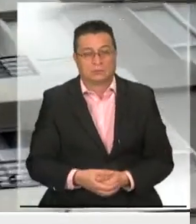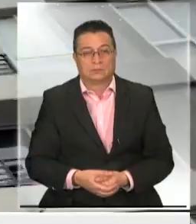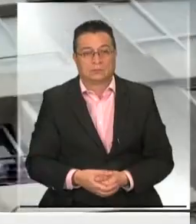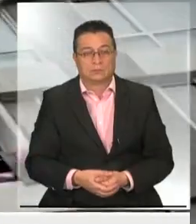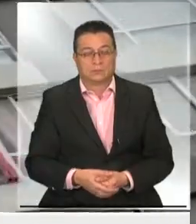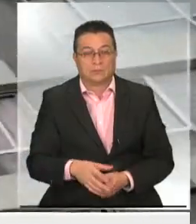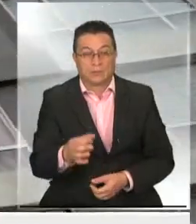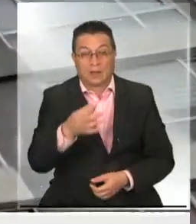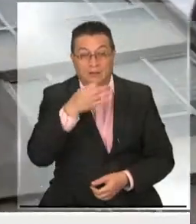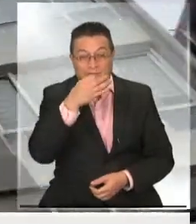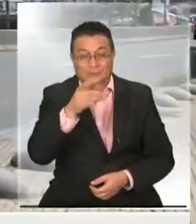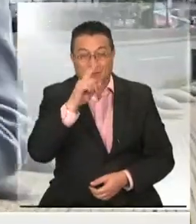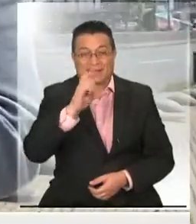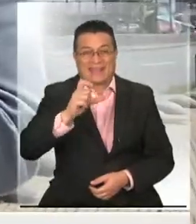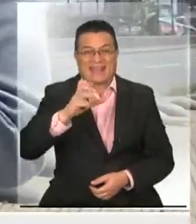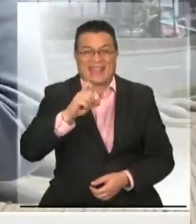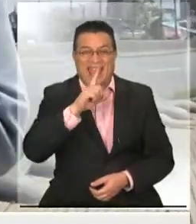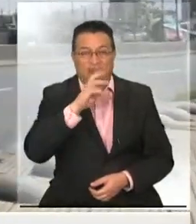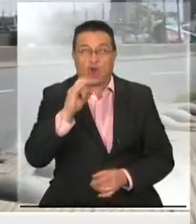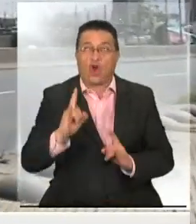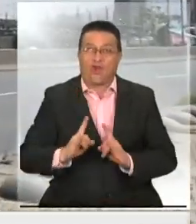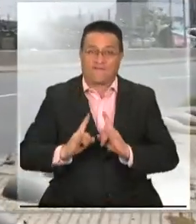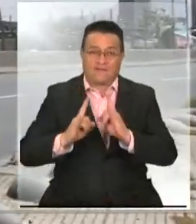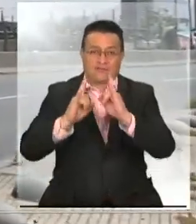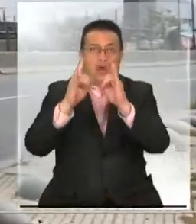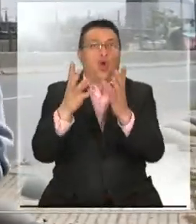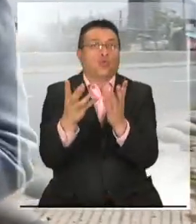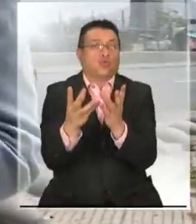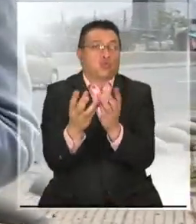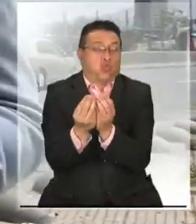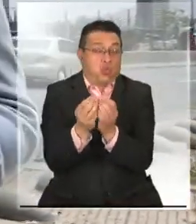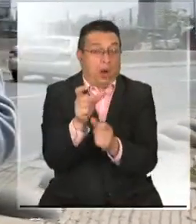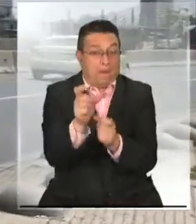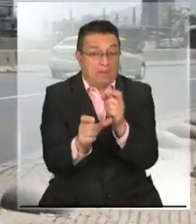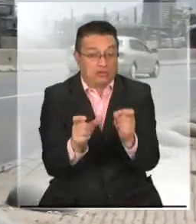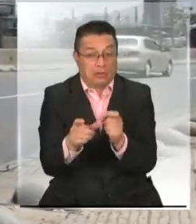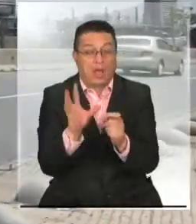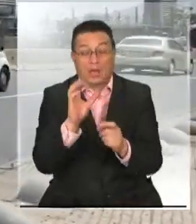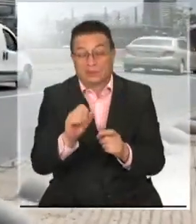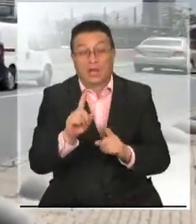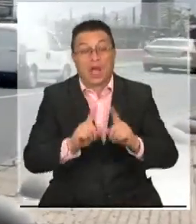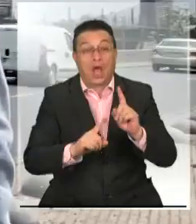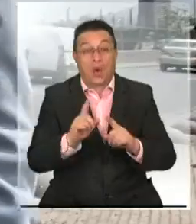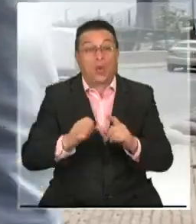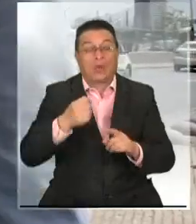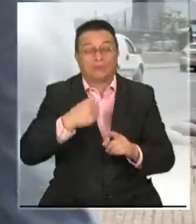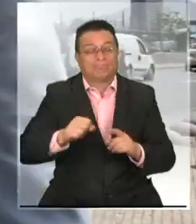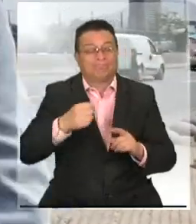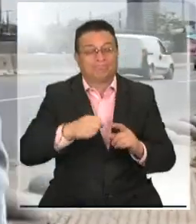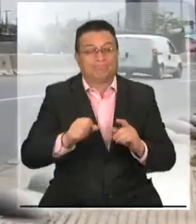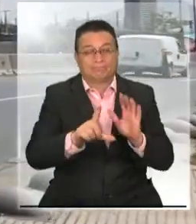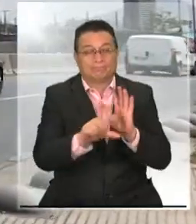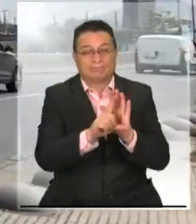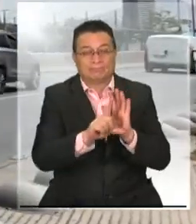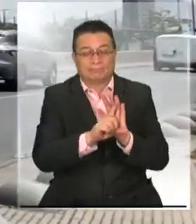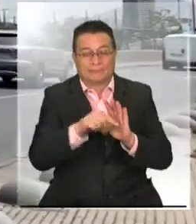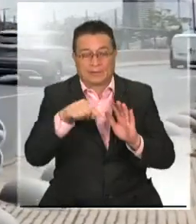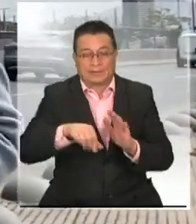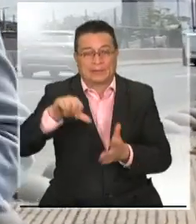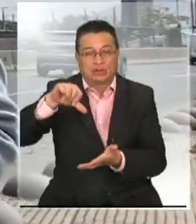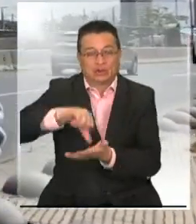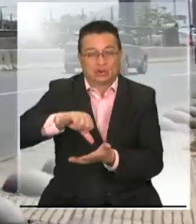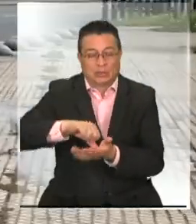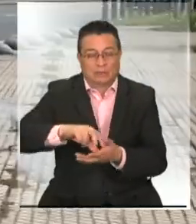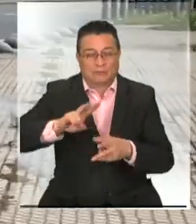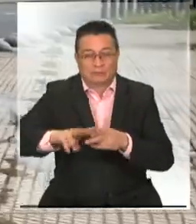Les llamaron guetos verticales por su evidente densidad habitacional y por reñir contra algunos de los cánones más básicos del urbanismo. Pero